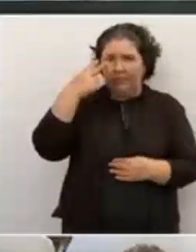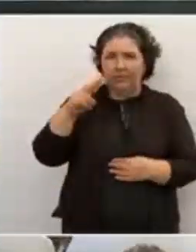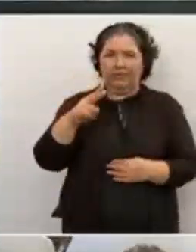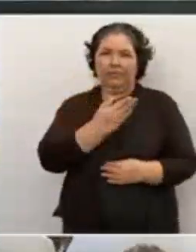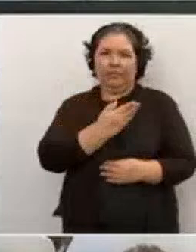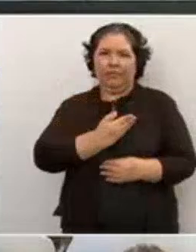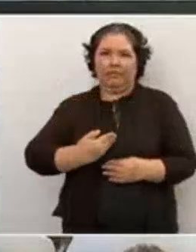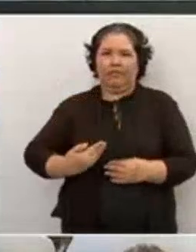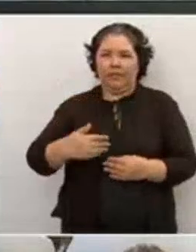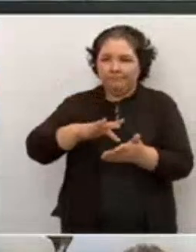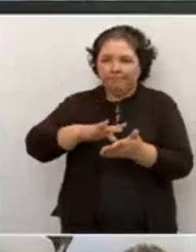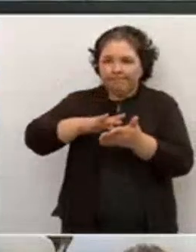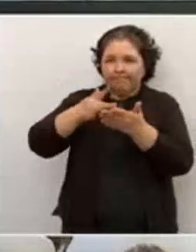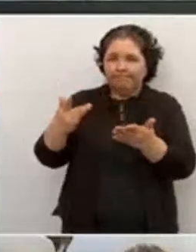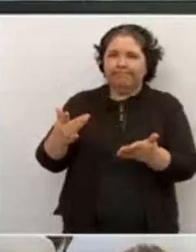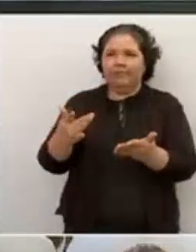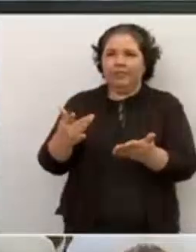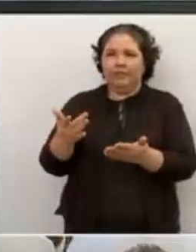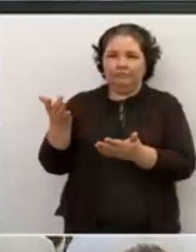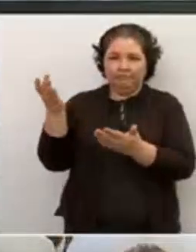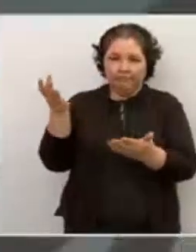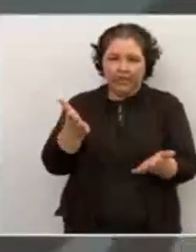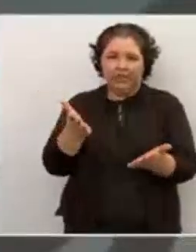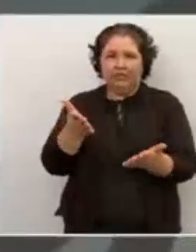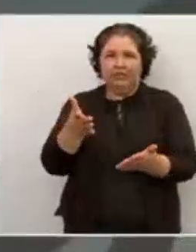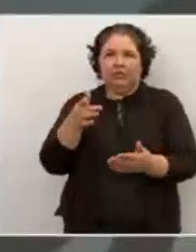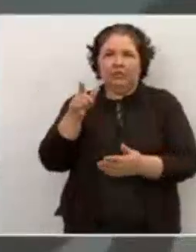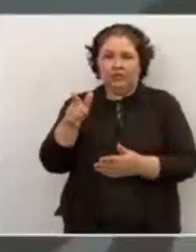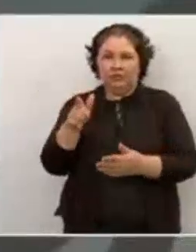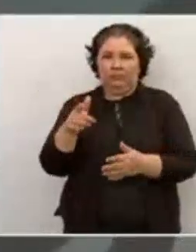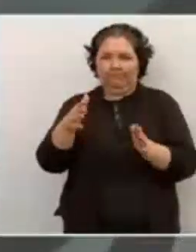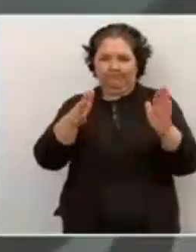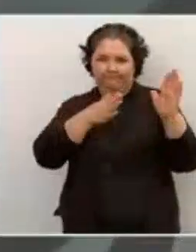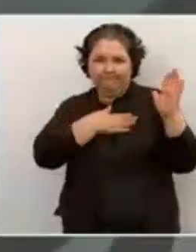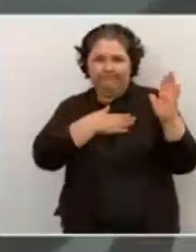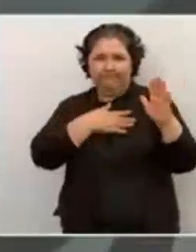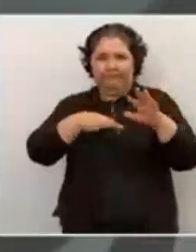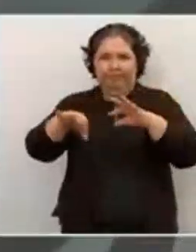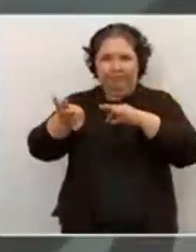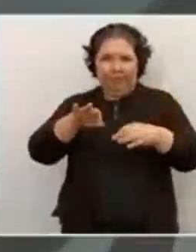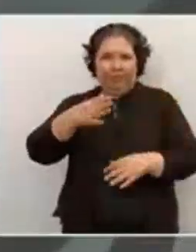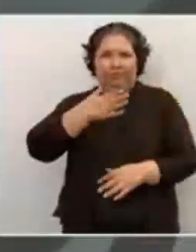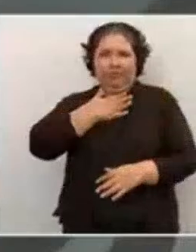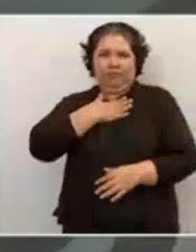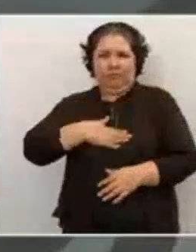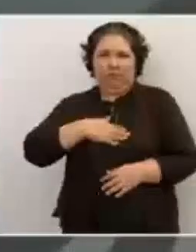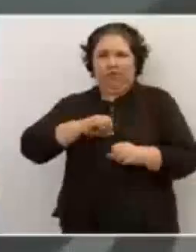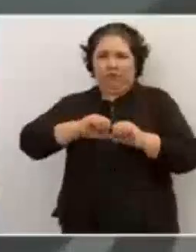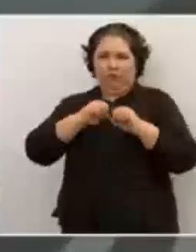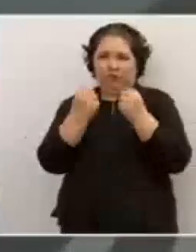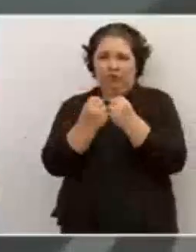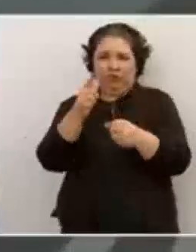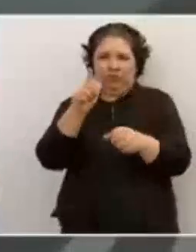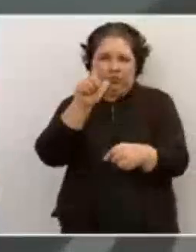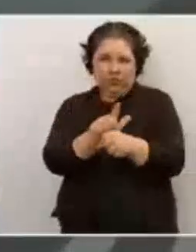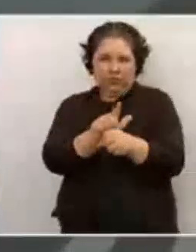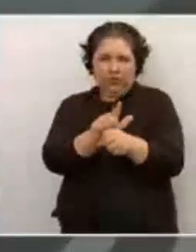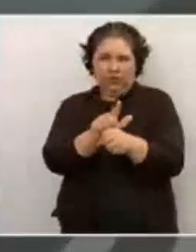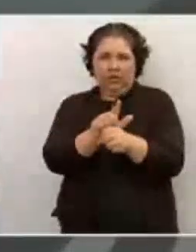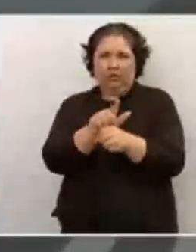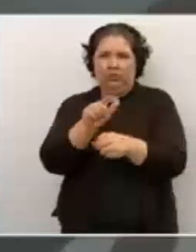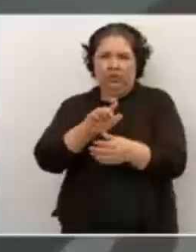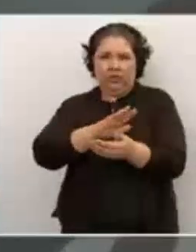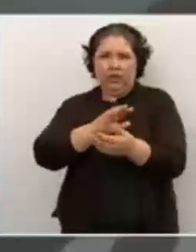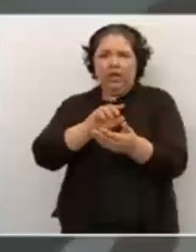Gracias, presidenta, por su convicción, por su compromiso con la justicia social y por hacer del derecho a la salud